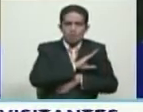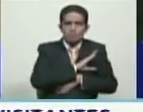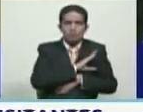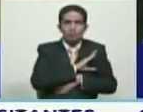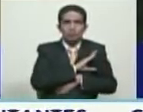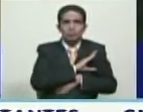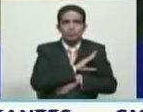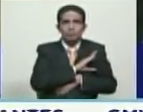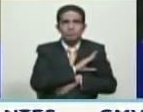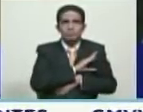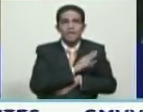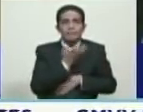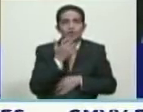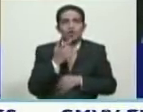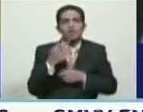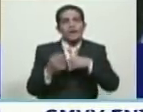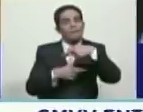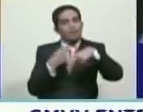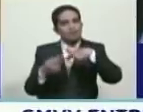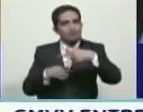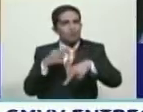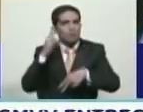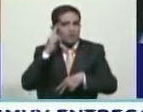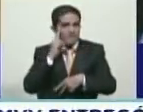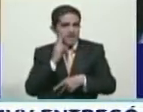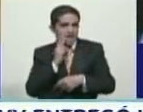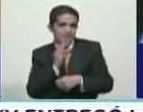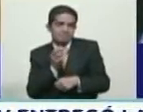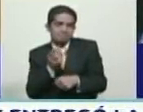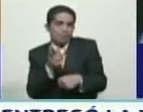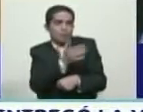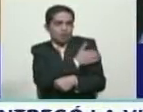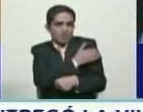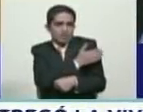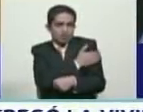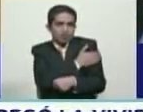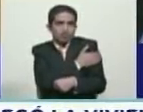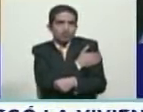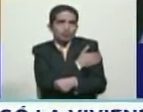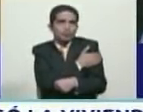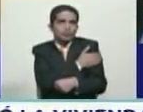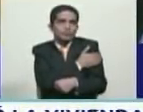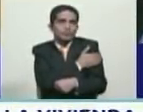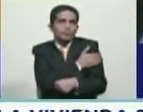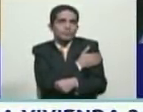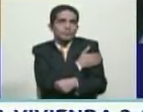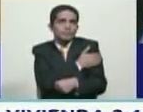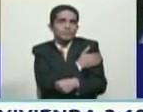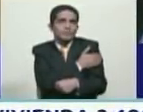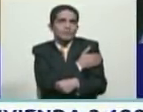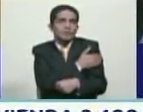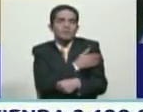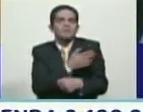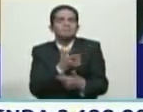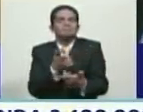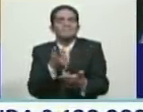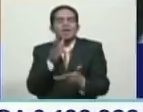The Bolivarian Revolution opuestas a la revolución bolivariana en Venezuela